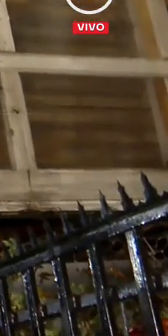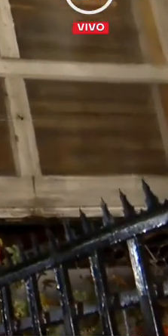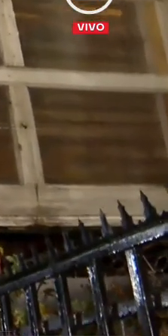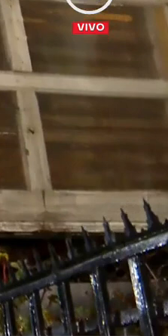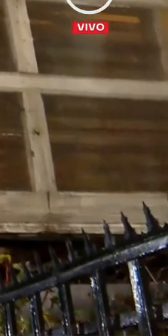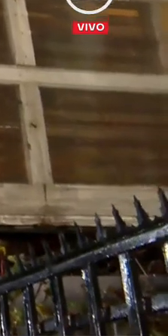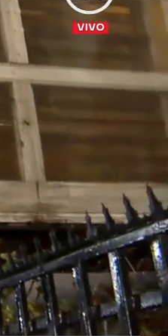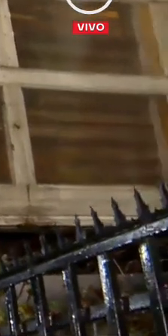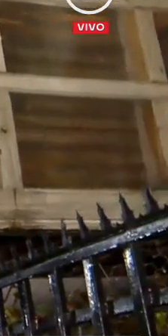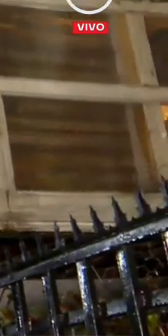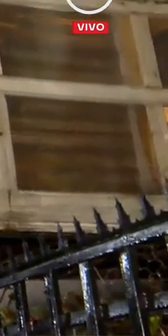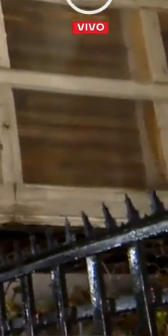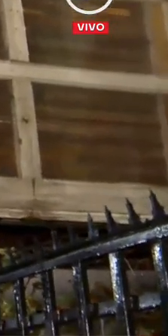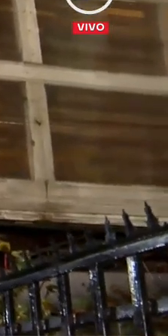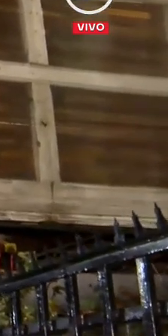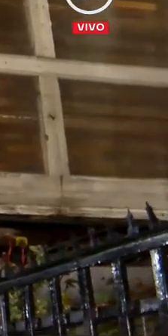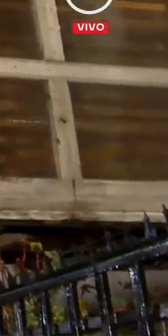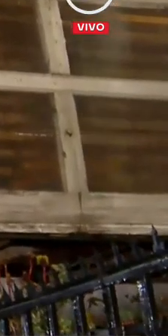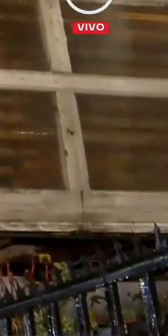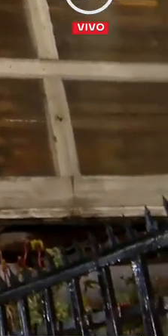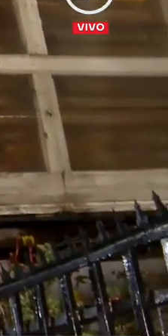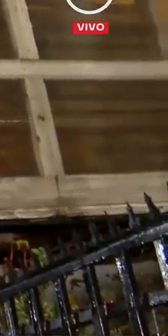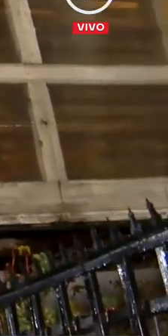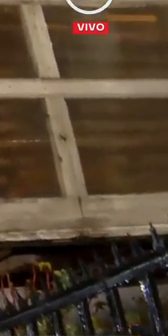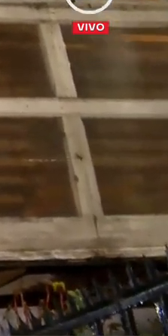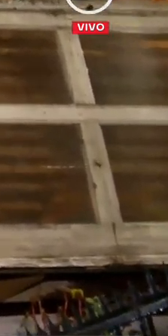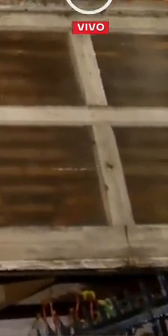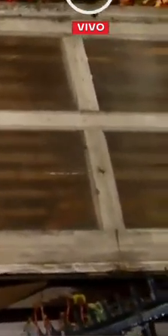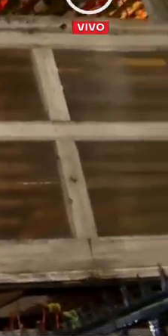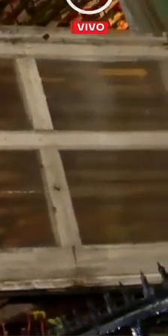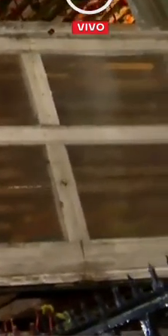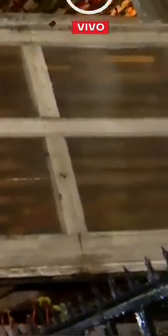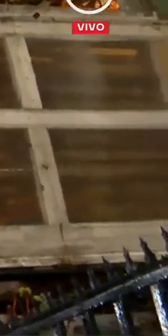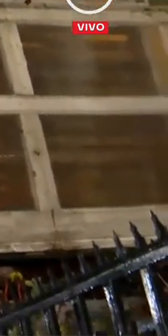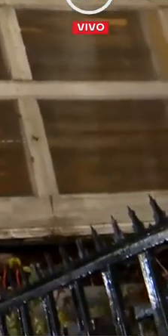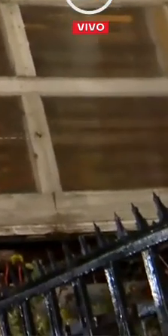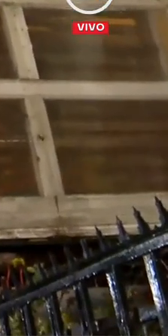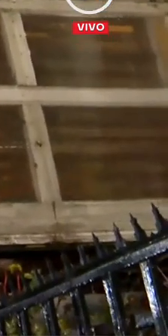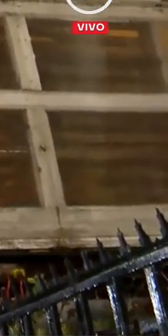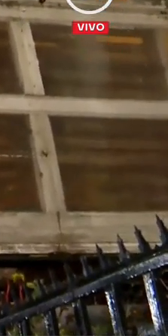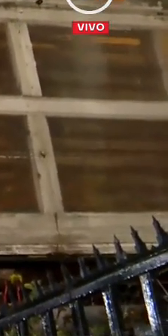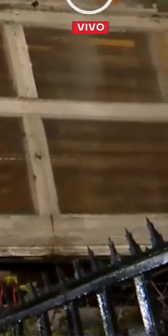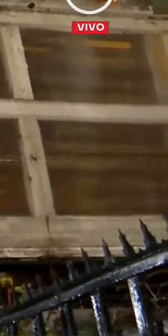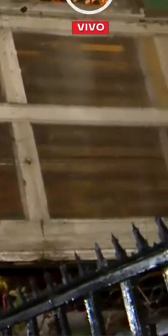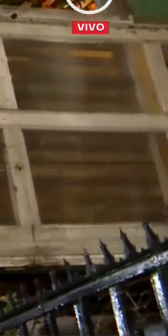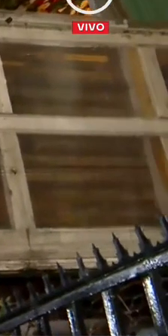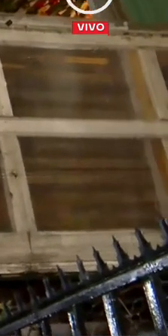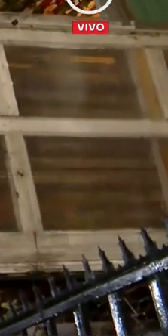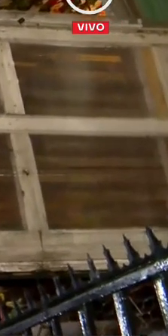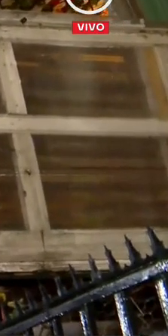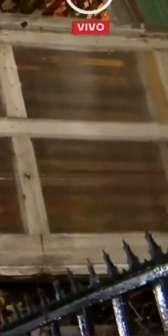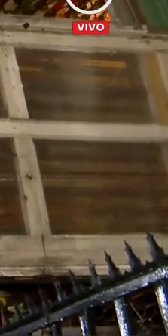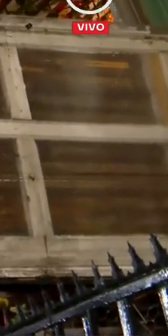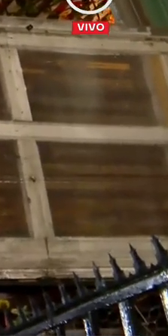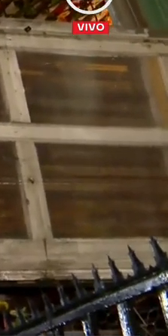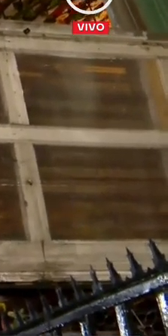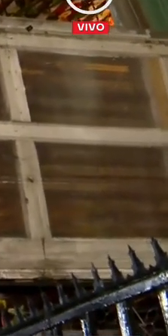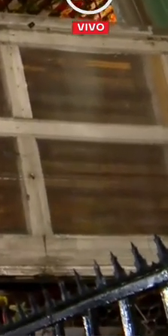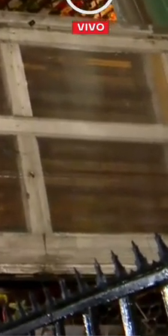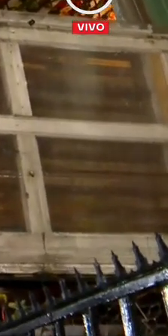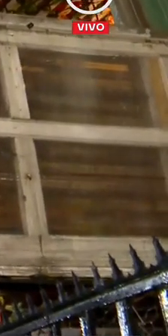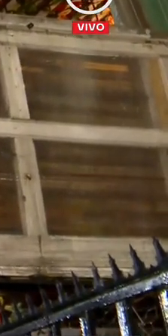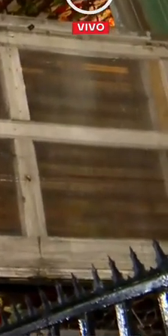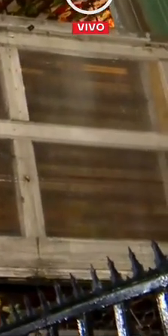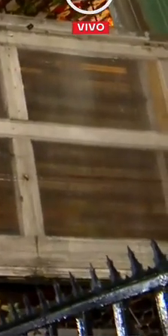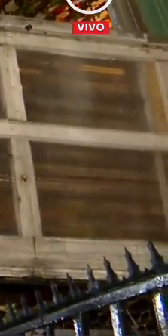Sí, tengo salida para atrás, tengo escape para atrás y tengo otra casa más arriba por familia. Ya, ¿y no es mejor ir a esa otra casa